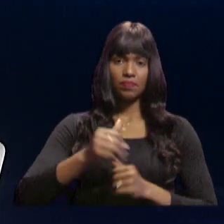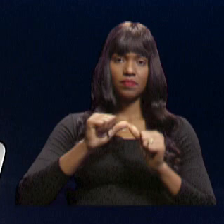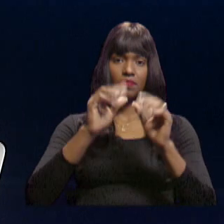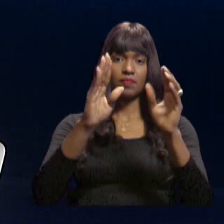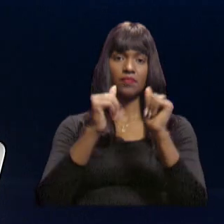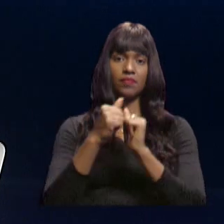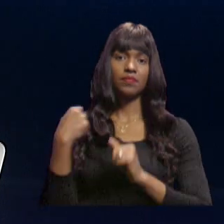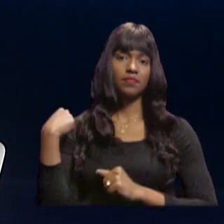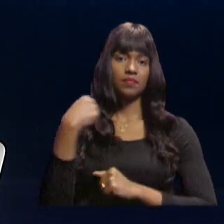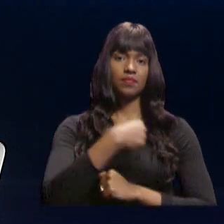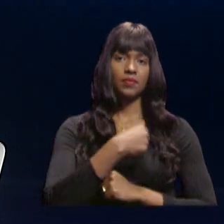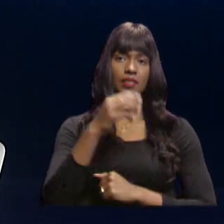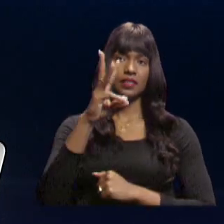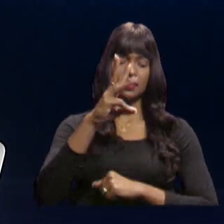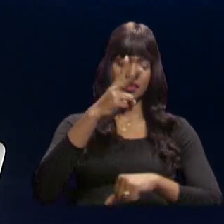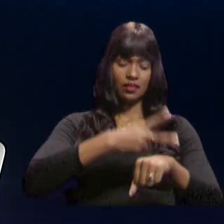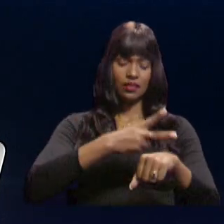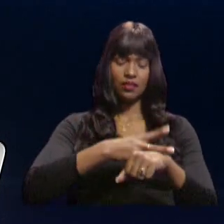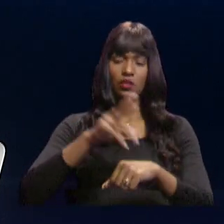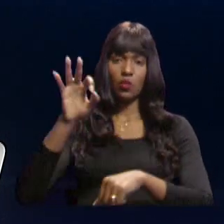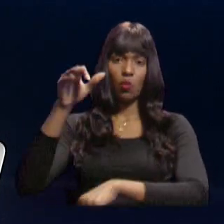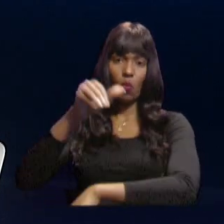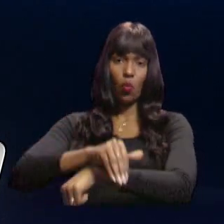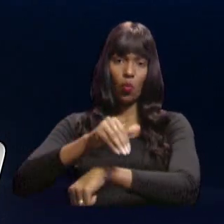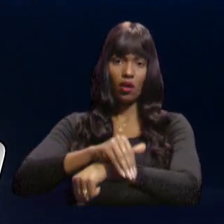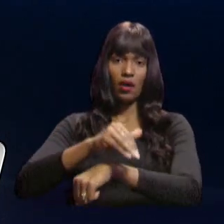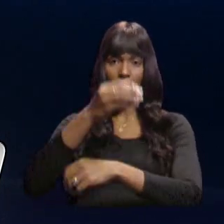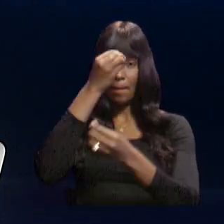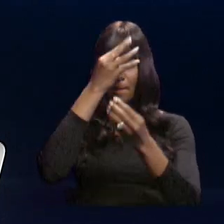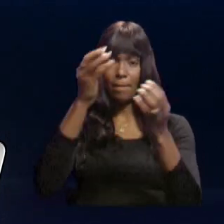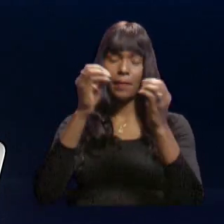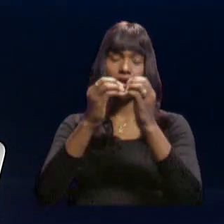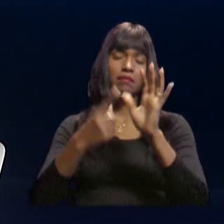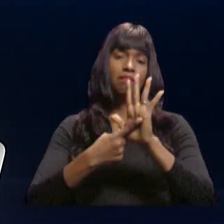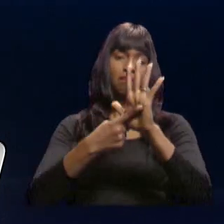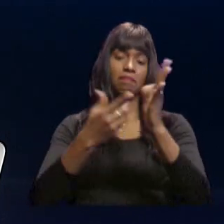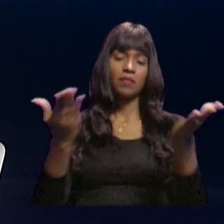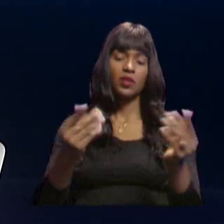sintonía junto a nosotros. 6 de la tarde y 9 de la noche son nuestras próximas emisiones